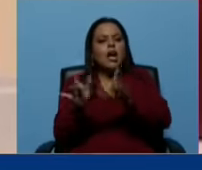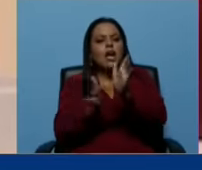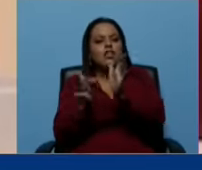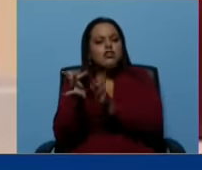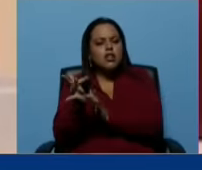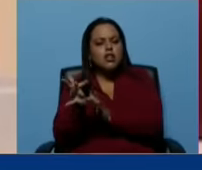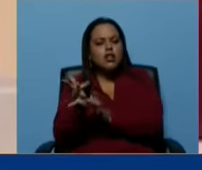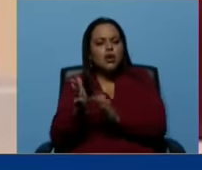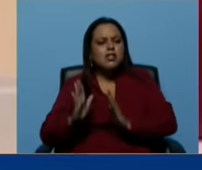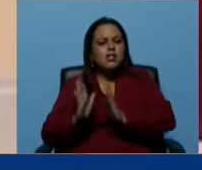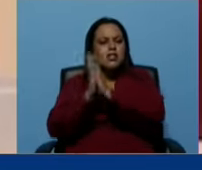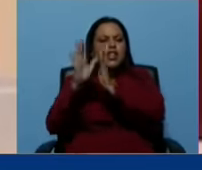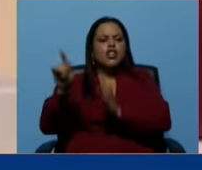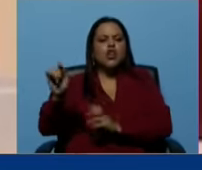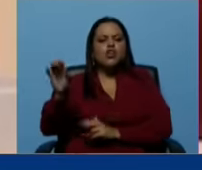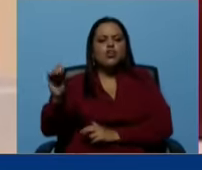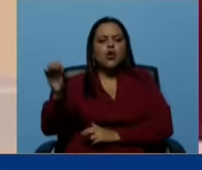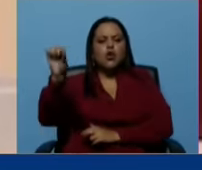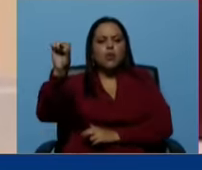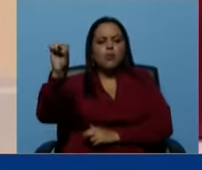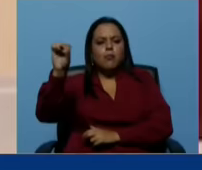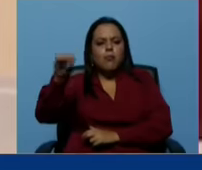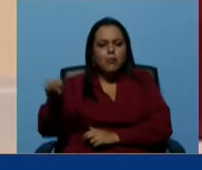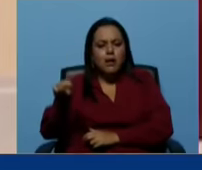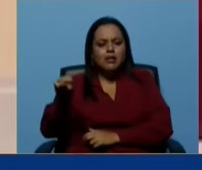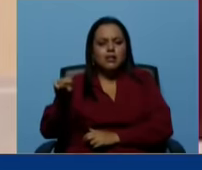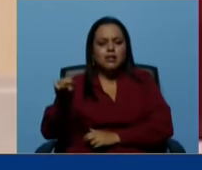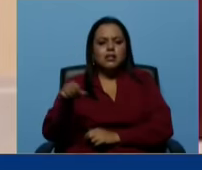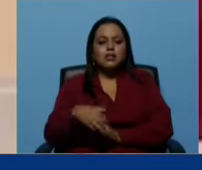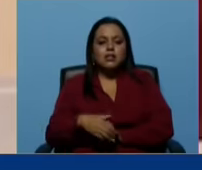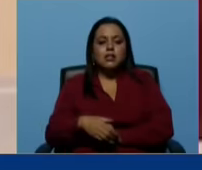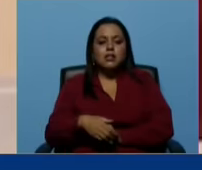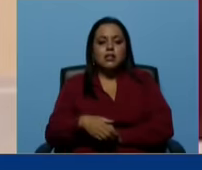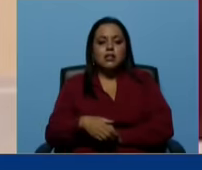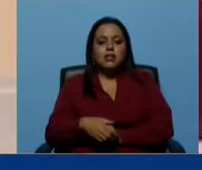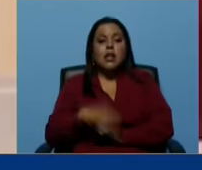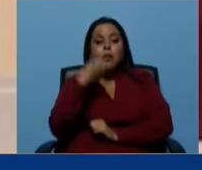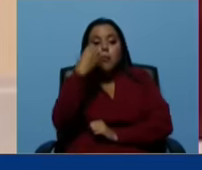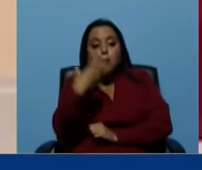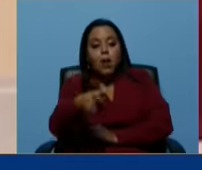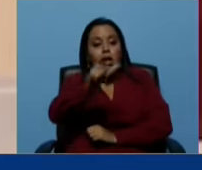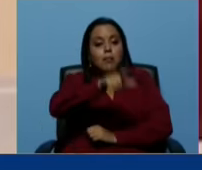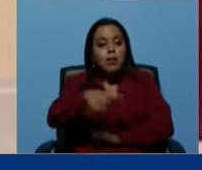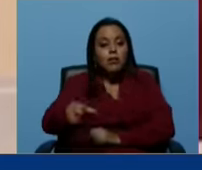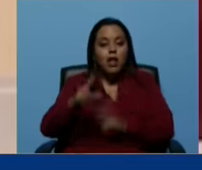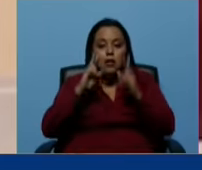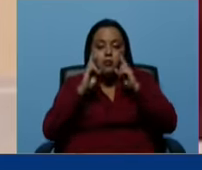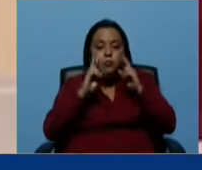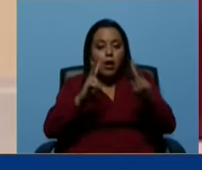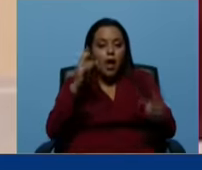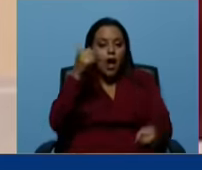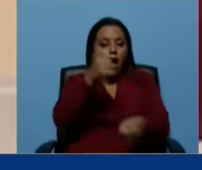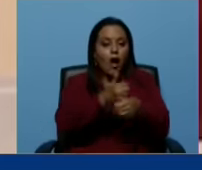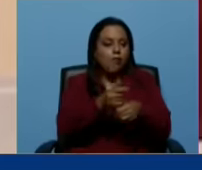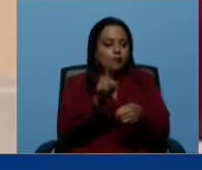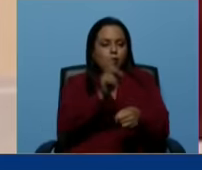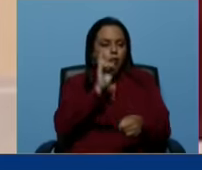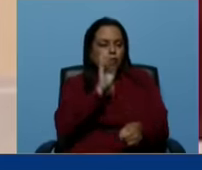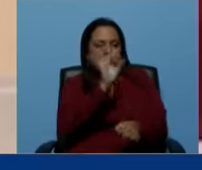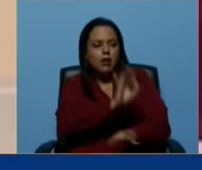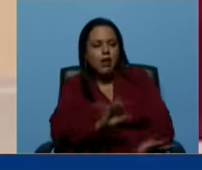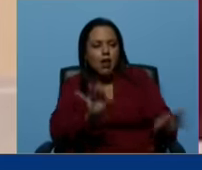Tomás, bienaventurados los que creyeron sin ver. Y yo les digo a